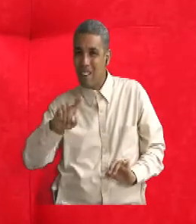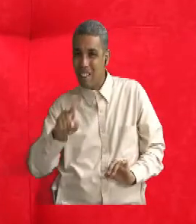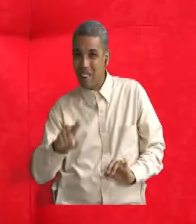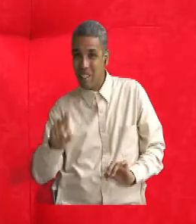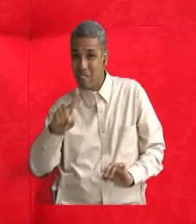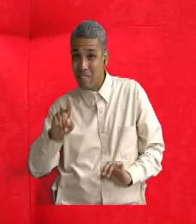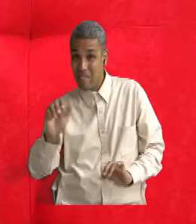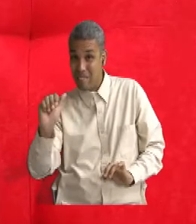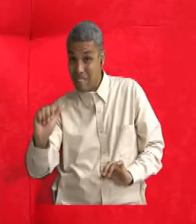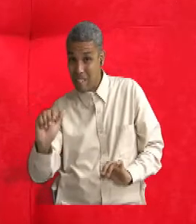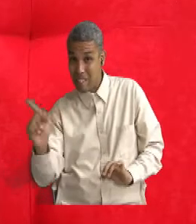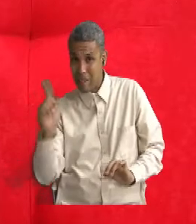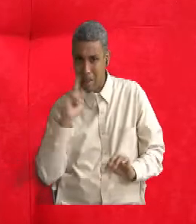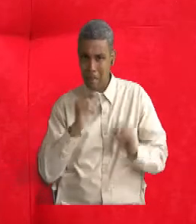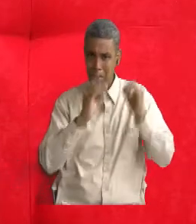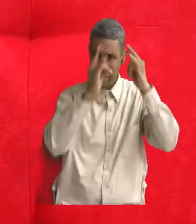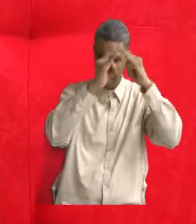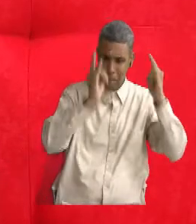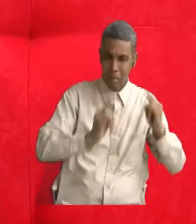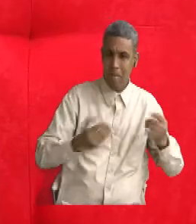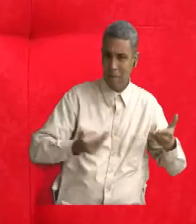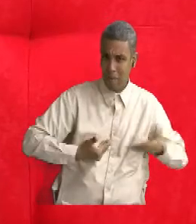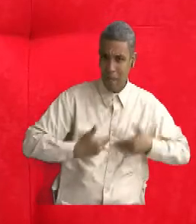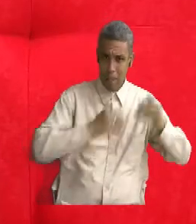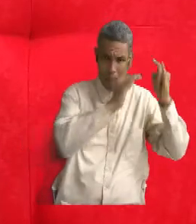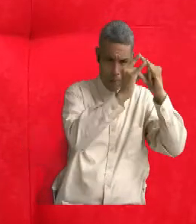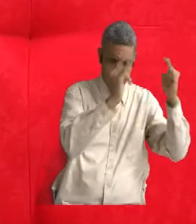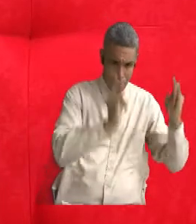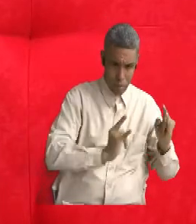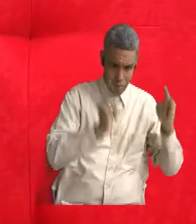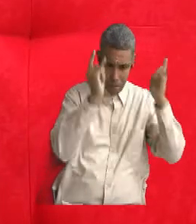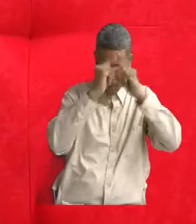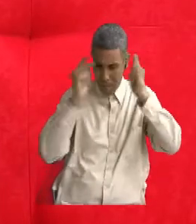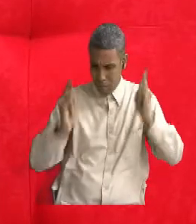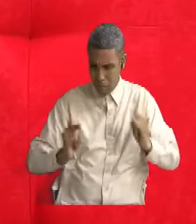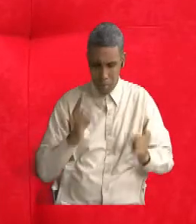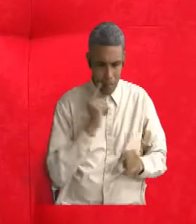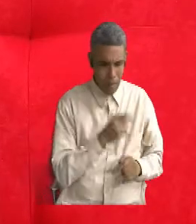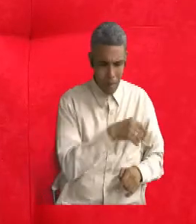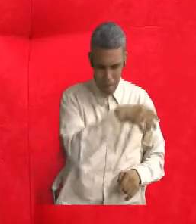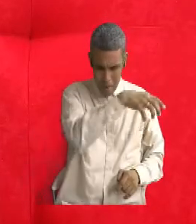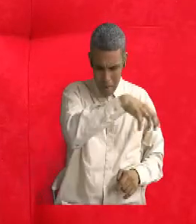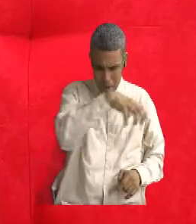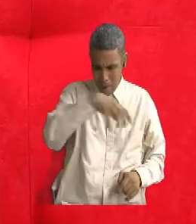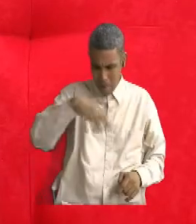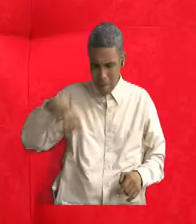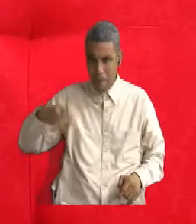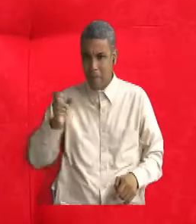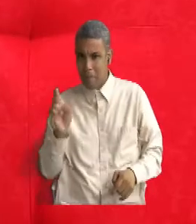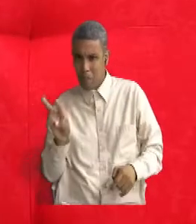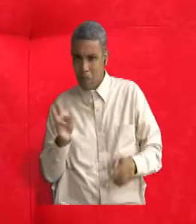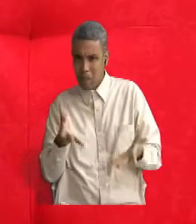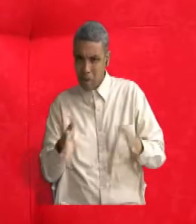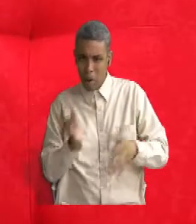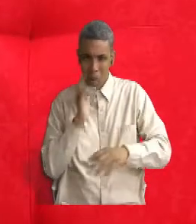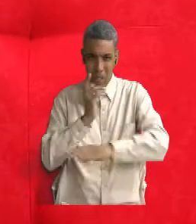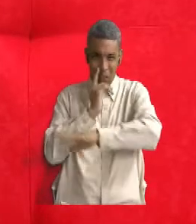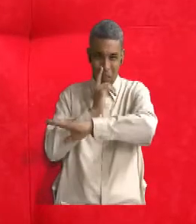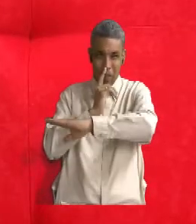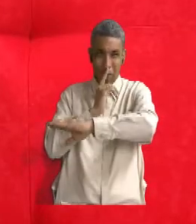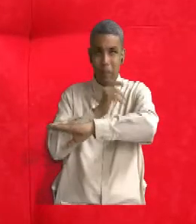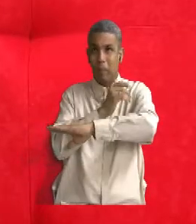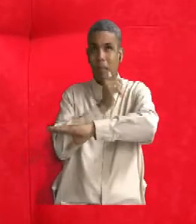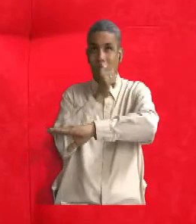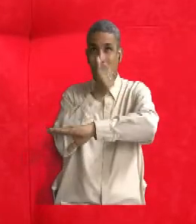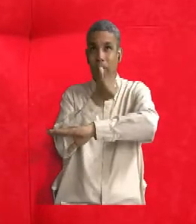alrededor de más o menos 12 tiendas. Eso es ubicado entre la novena y la octava. El almacén